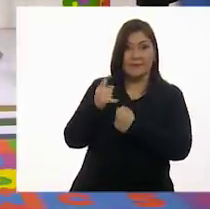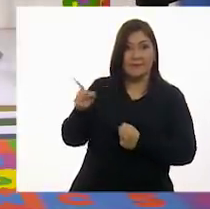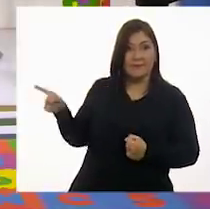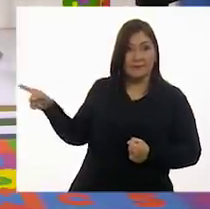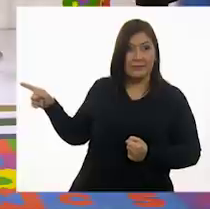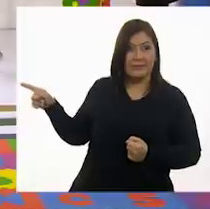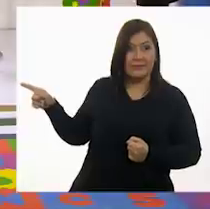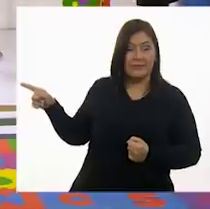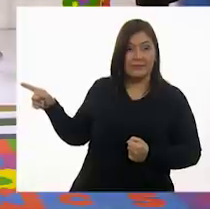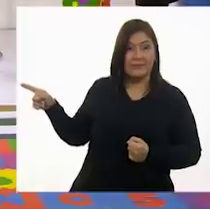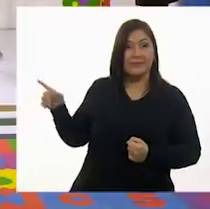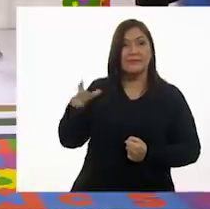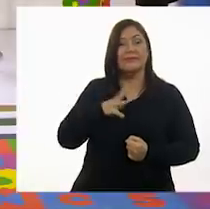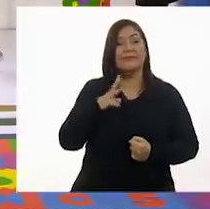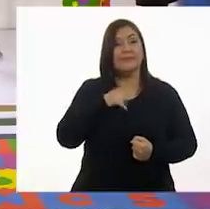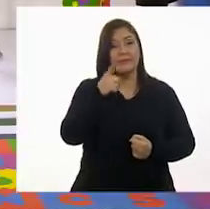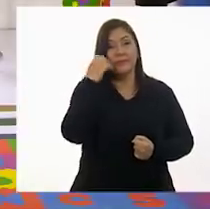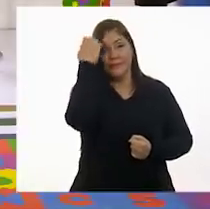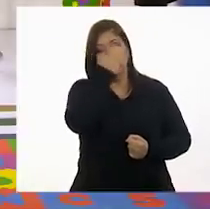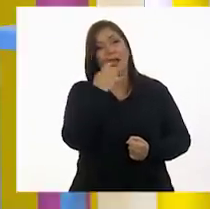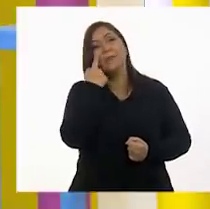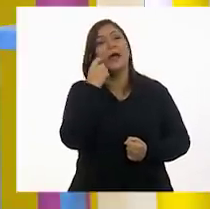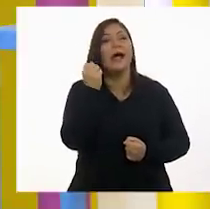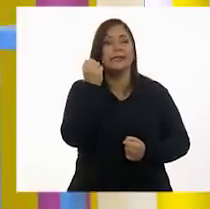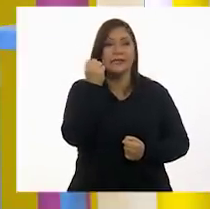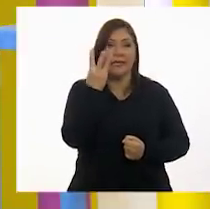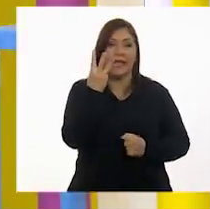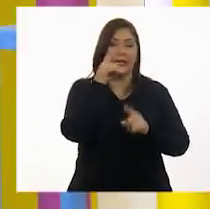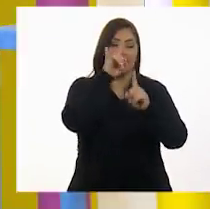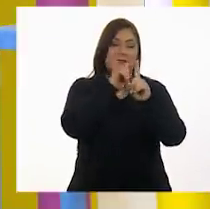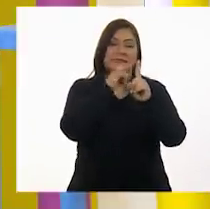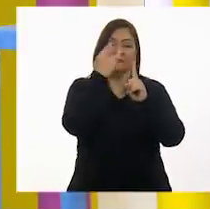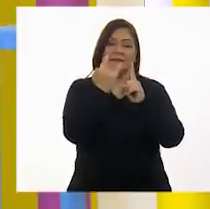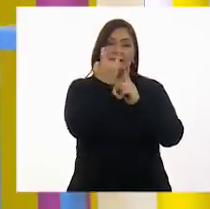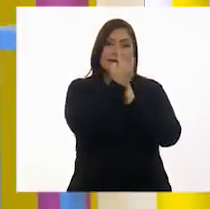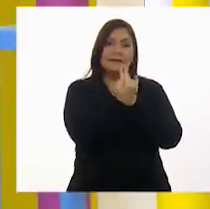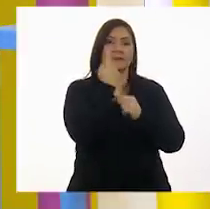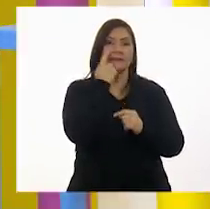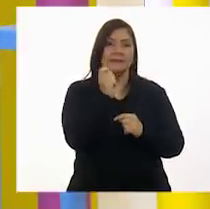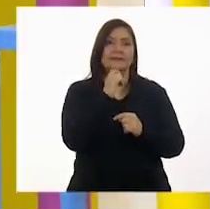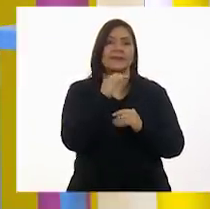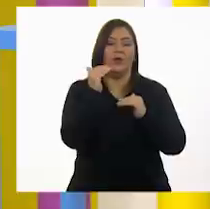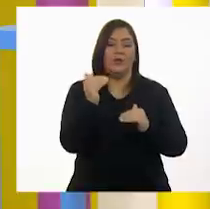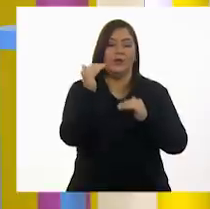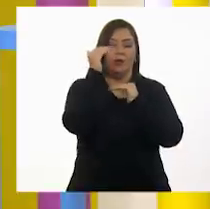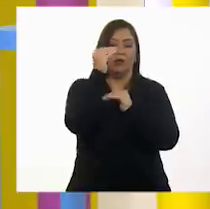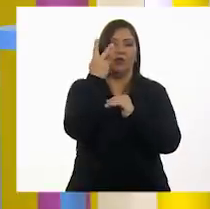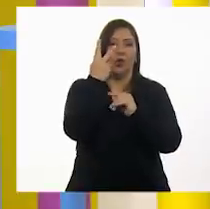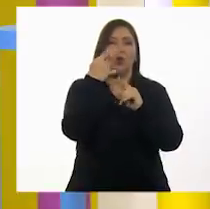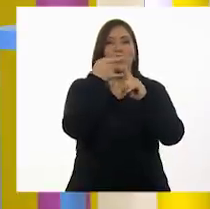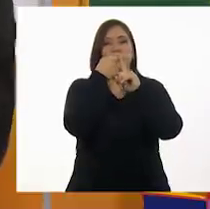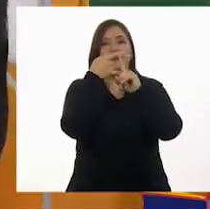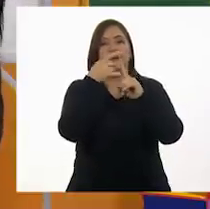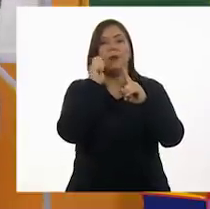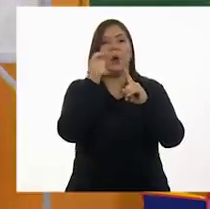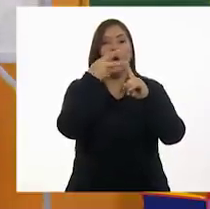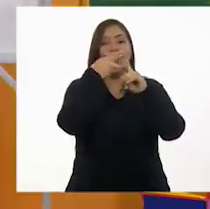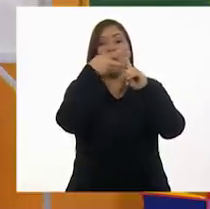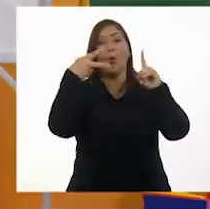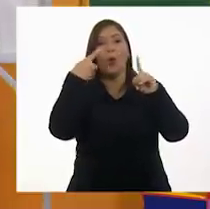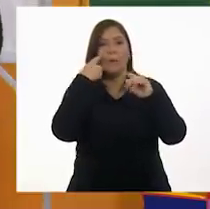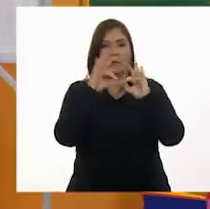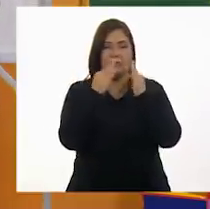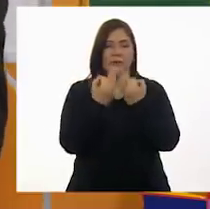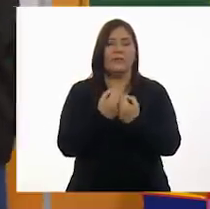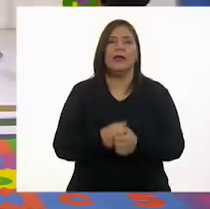tiene tres caras y tiene dos bases en forma de triángulo. Maestra,